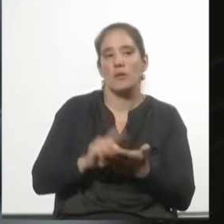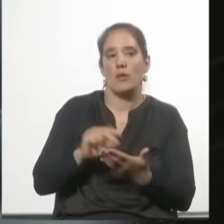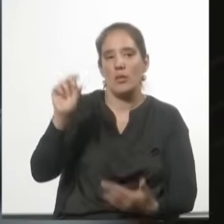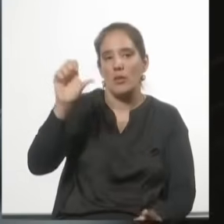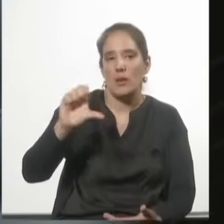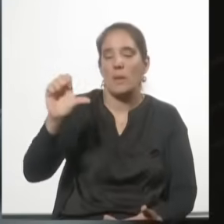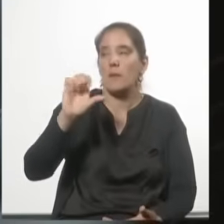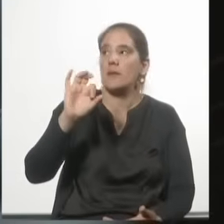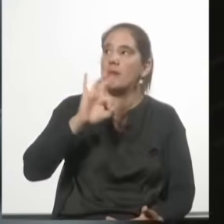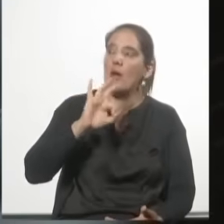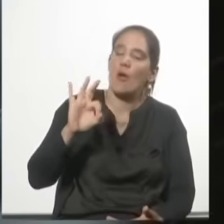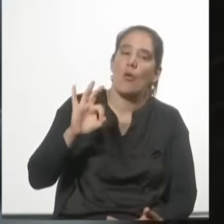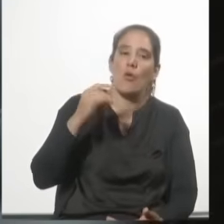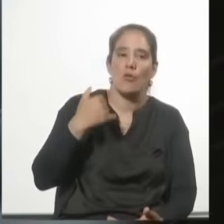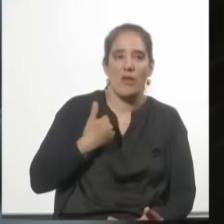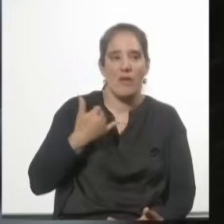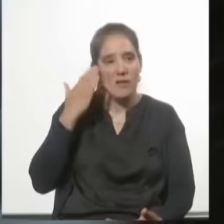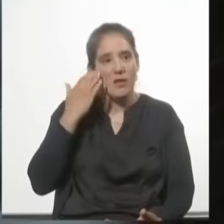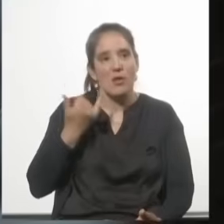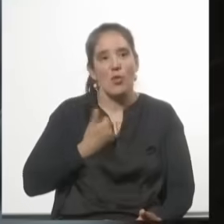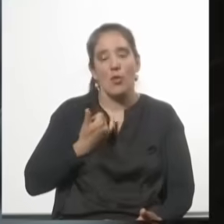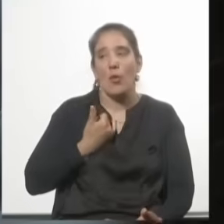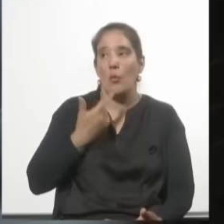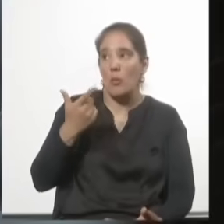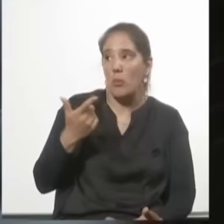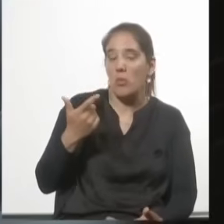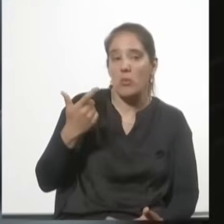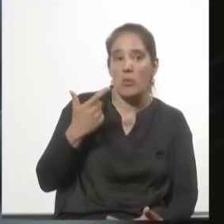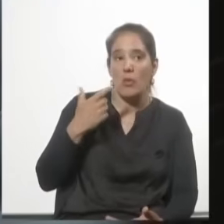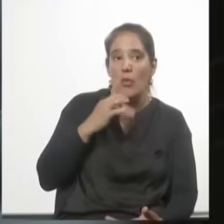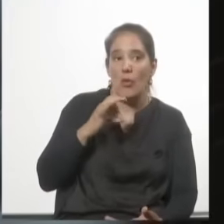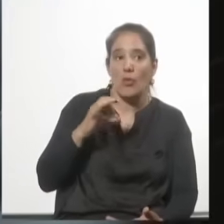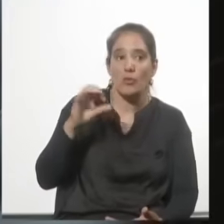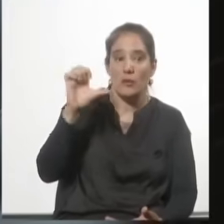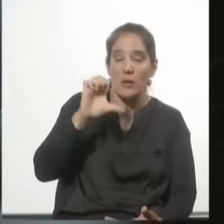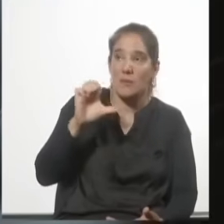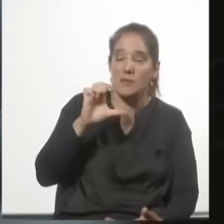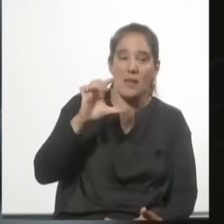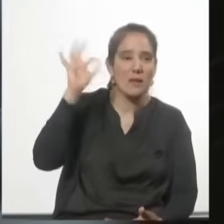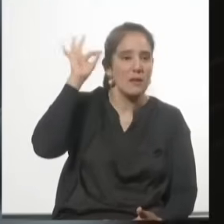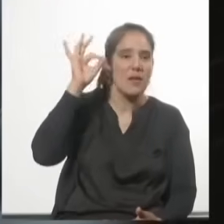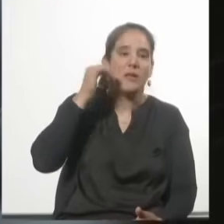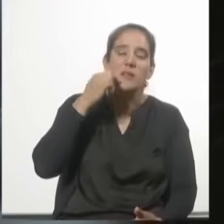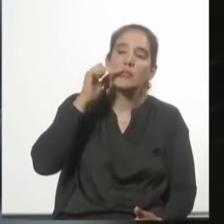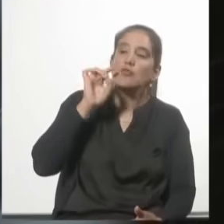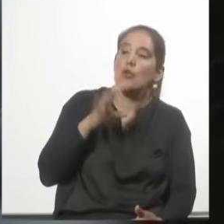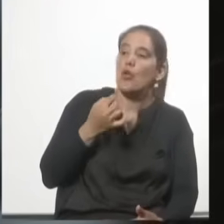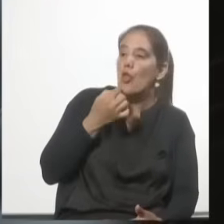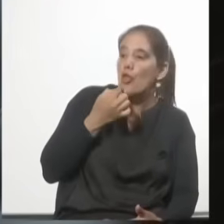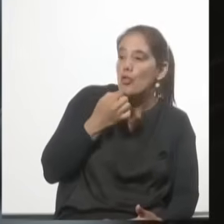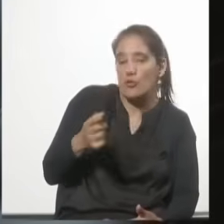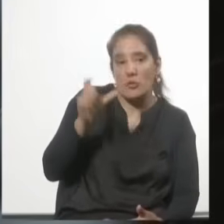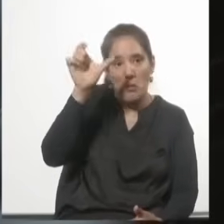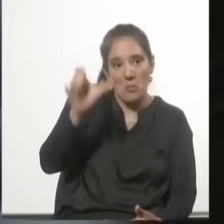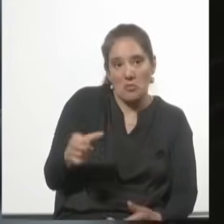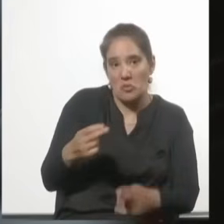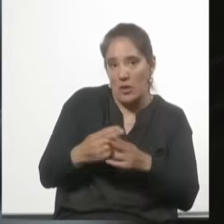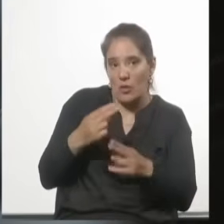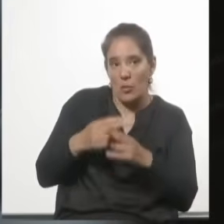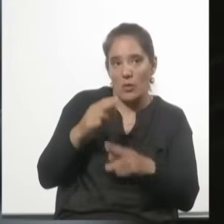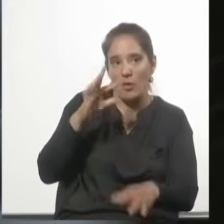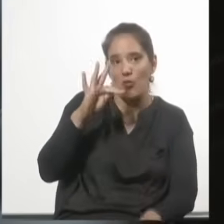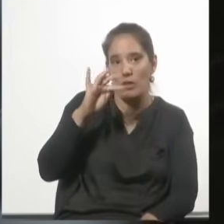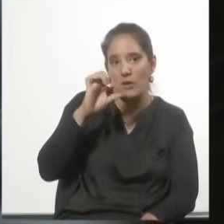o su constitución ante las autoridades del Reino Unido. Simplemente se limita a acreditar que una persona llamada